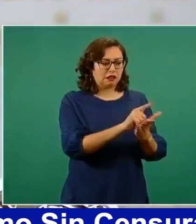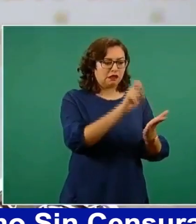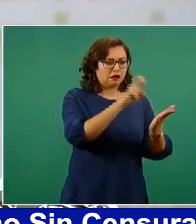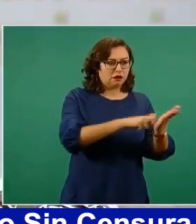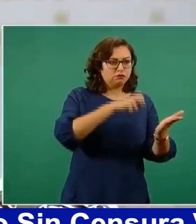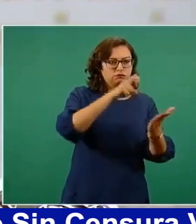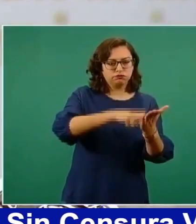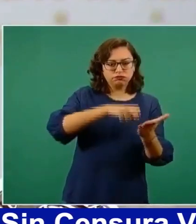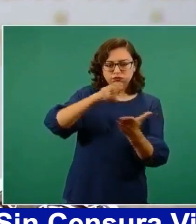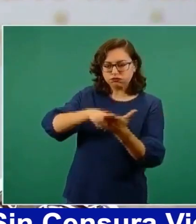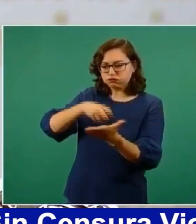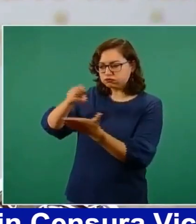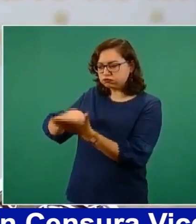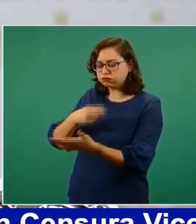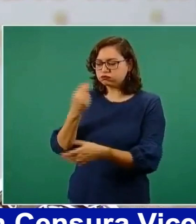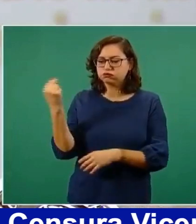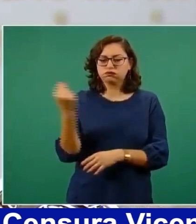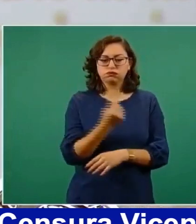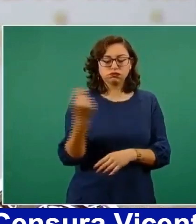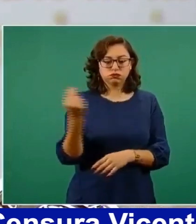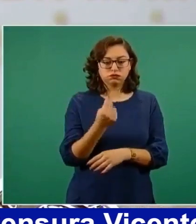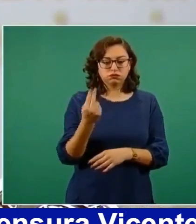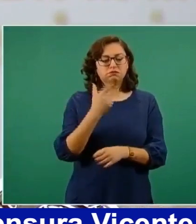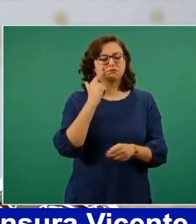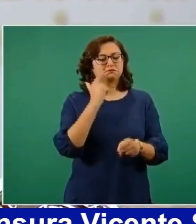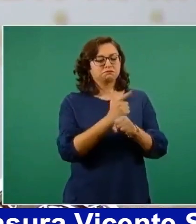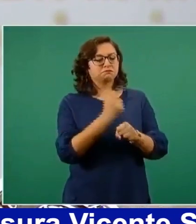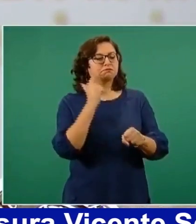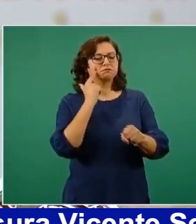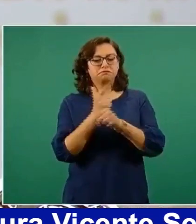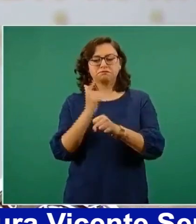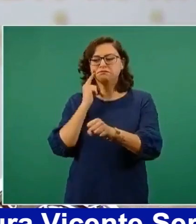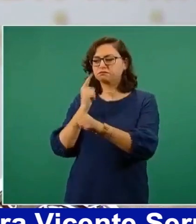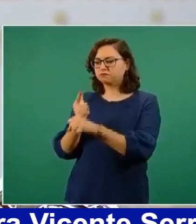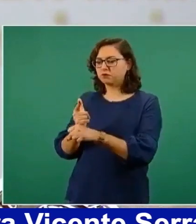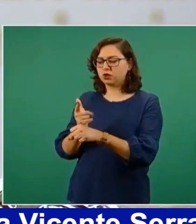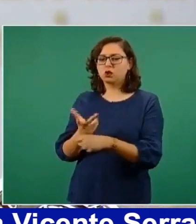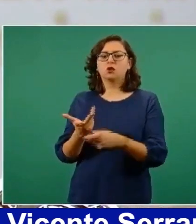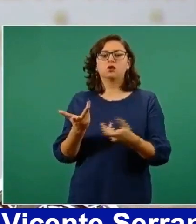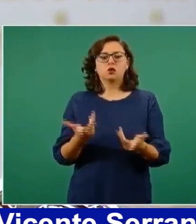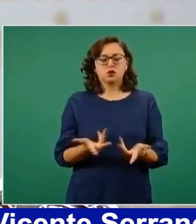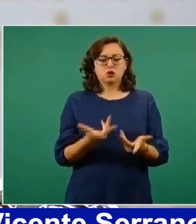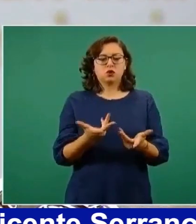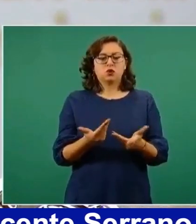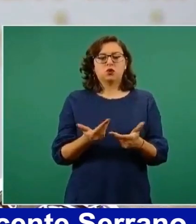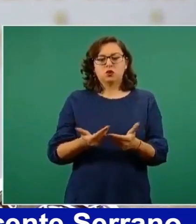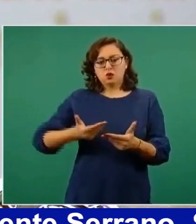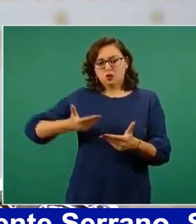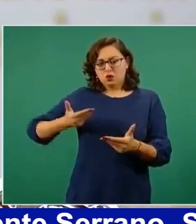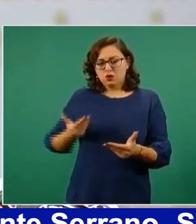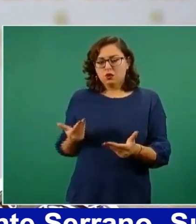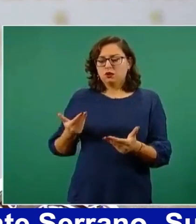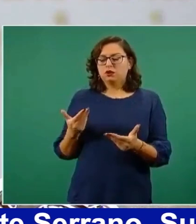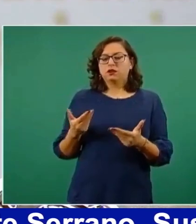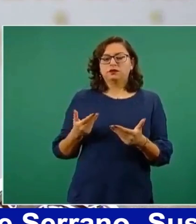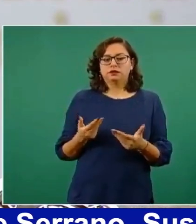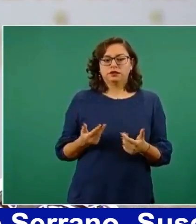un diagnóstico que fue generando información de cuáles eran